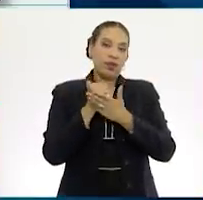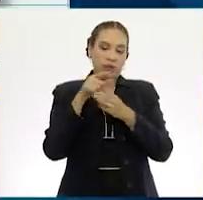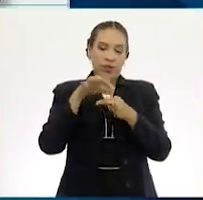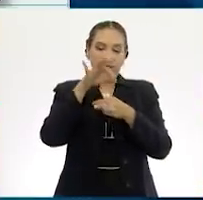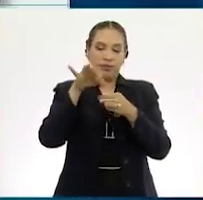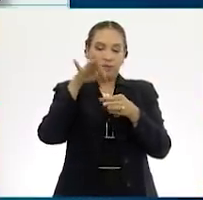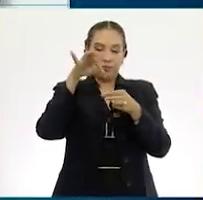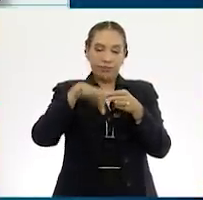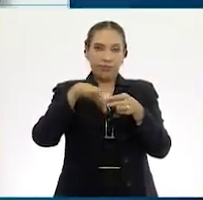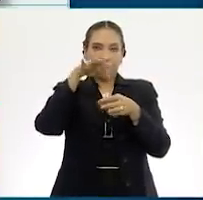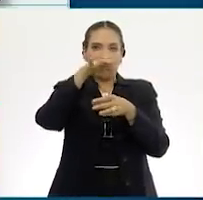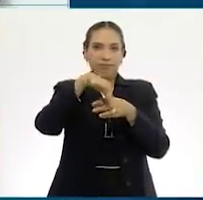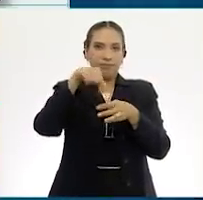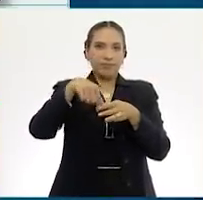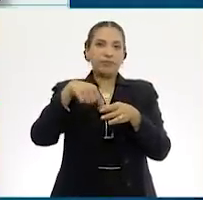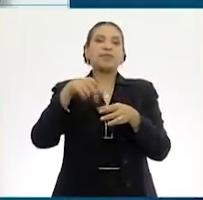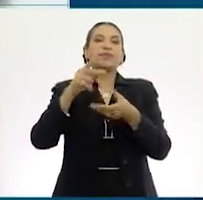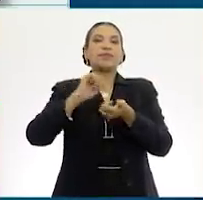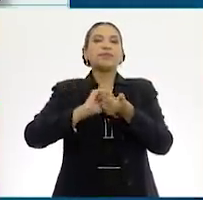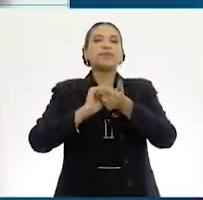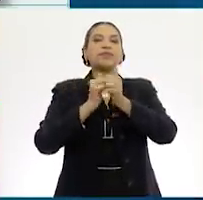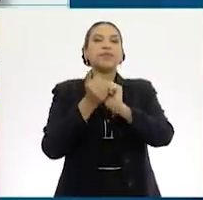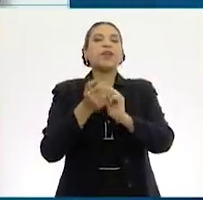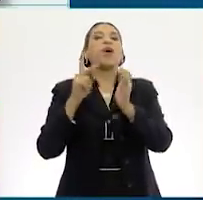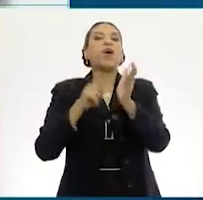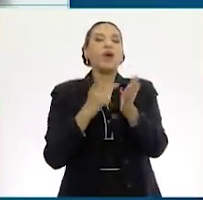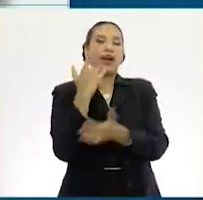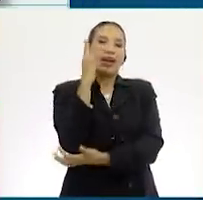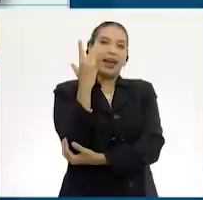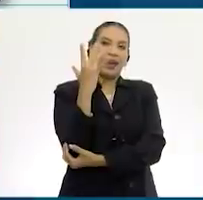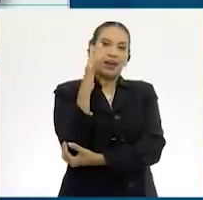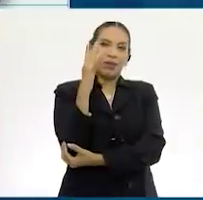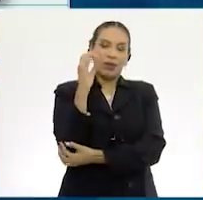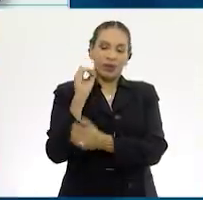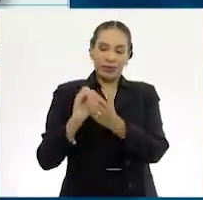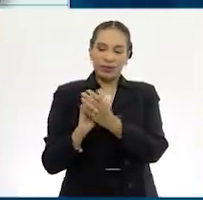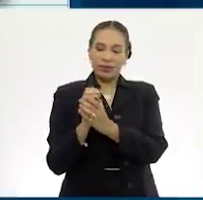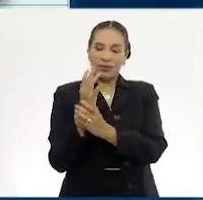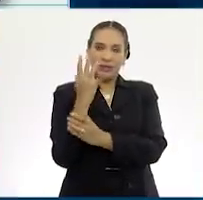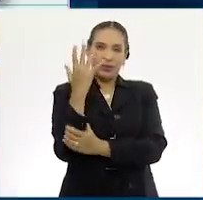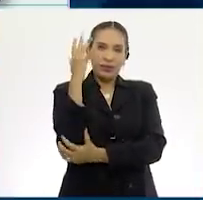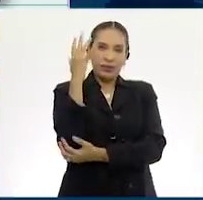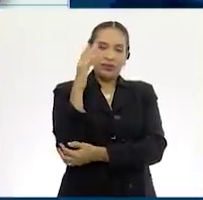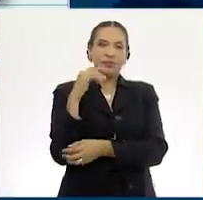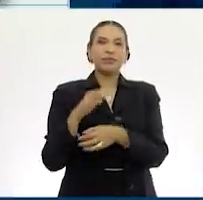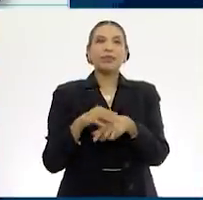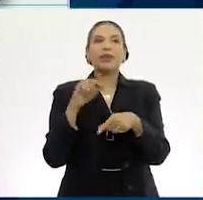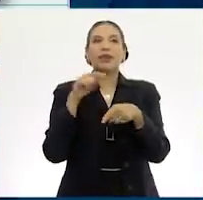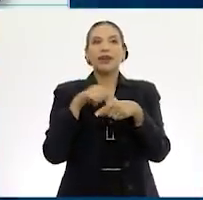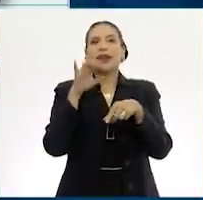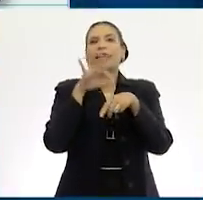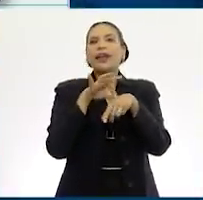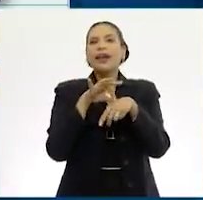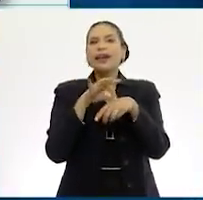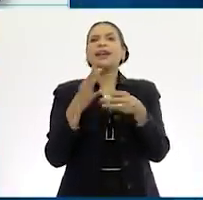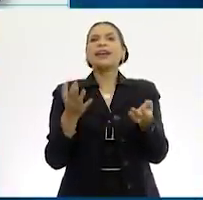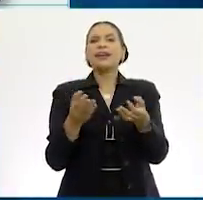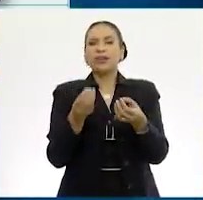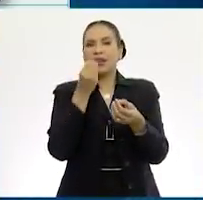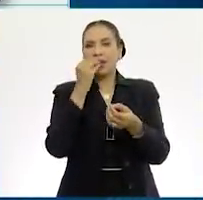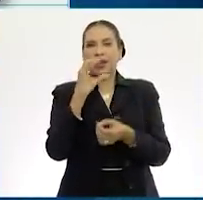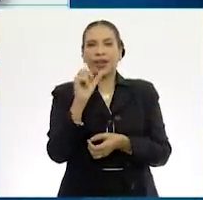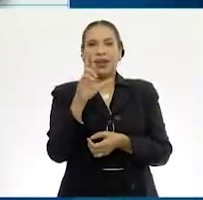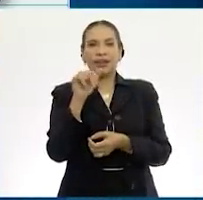semillas que van cayendo son lo que luego se convierten en nuevos árboles frutales. Bien, carnívoro, nos queda muy claro que comen